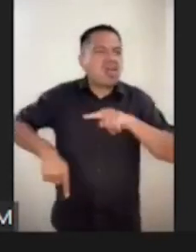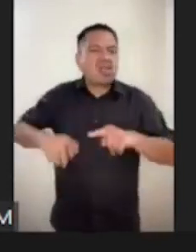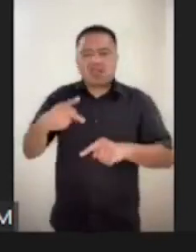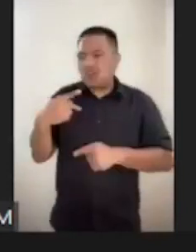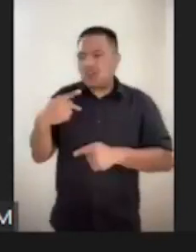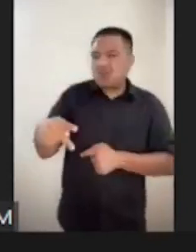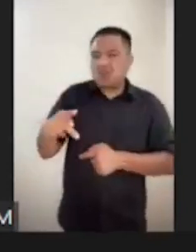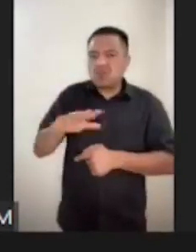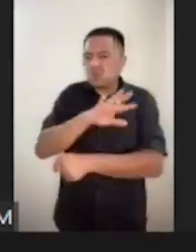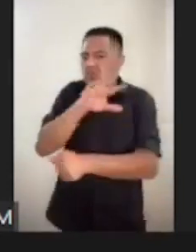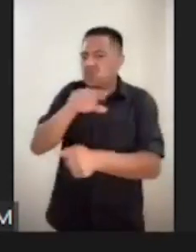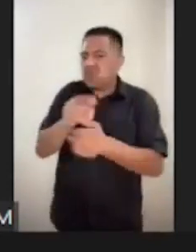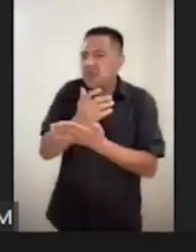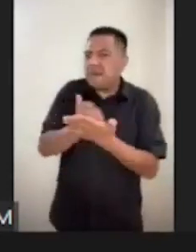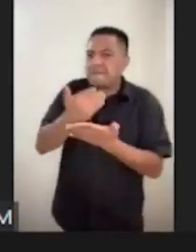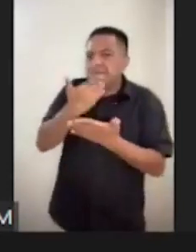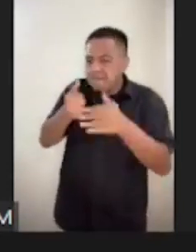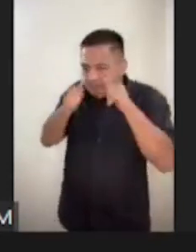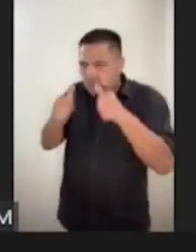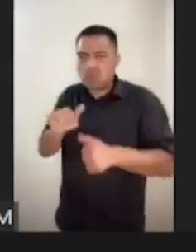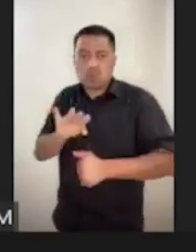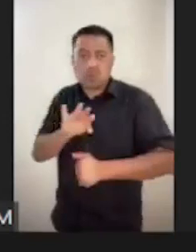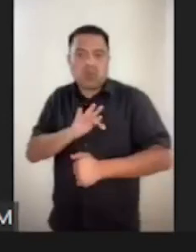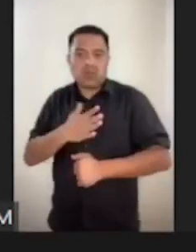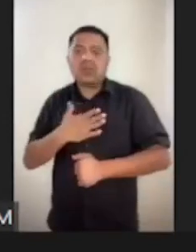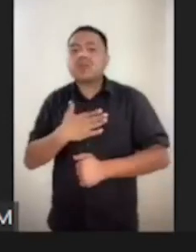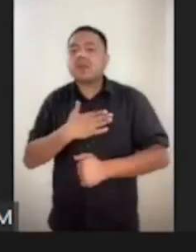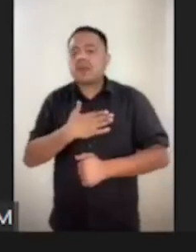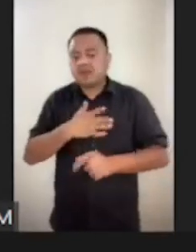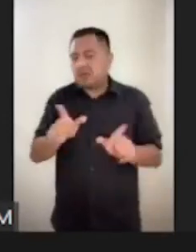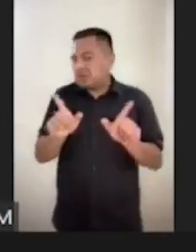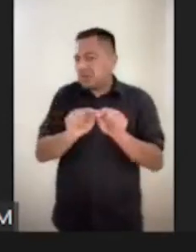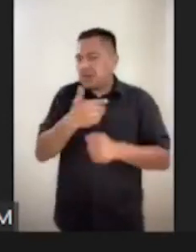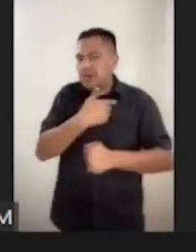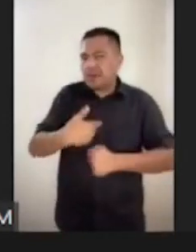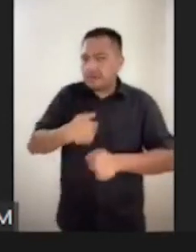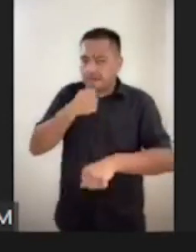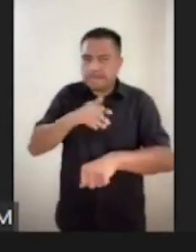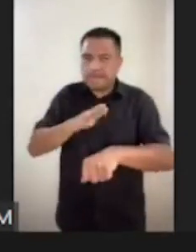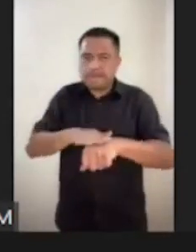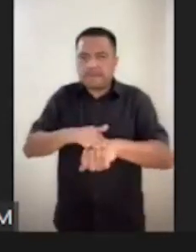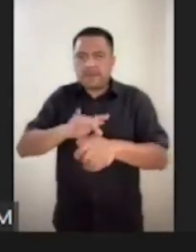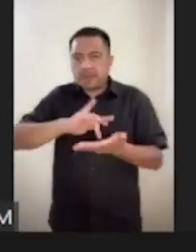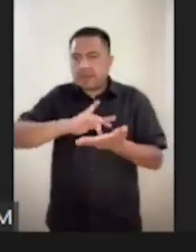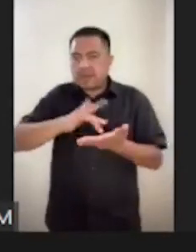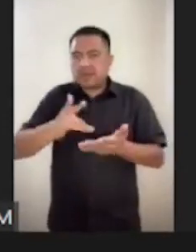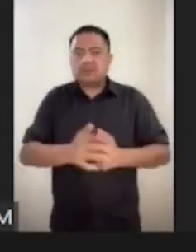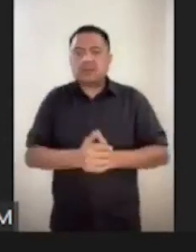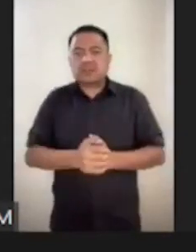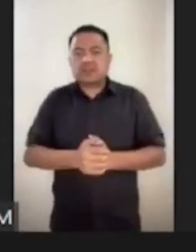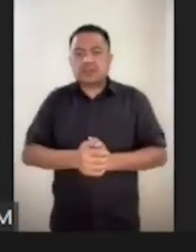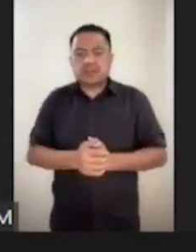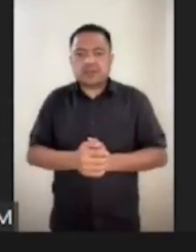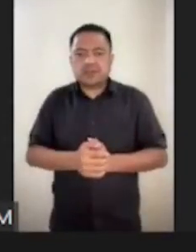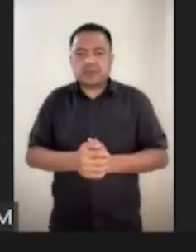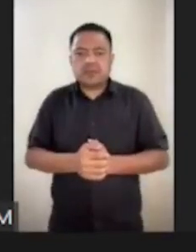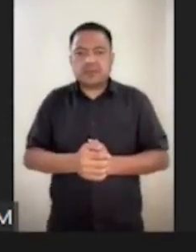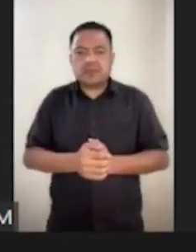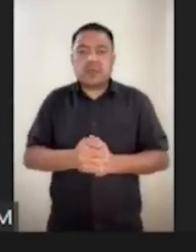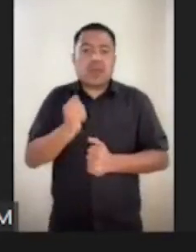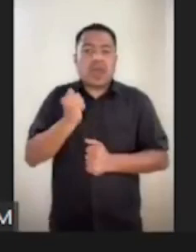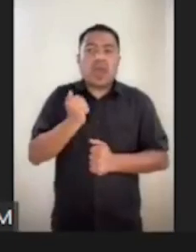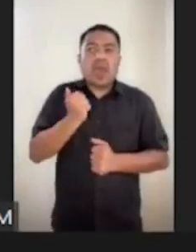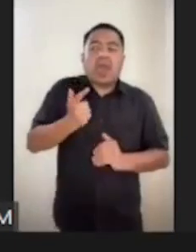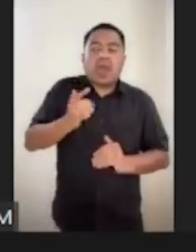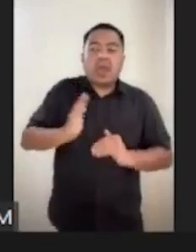el garantismo que nos es posible. Es cuanto, Presidenta. Gracias. Gracias, magistrada. ¿Alguien más desea